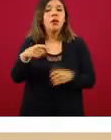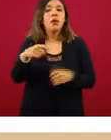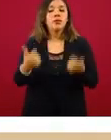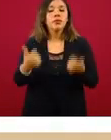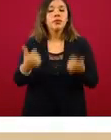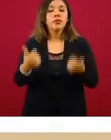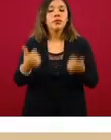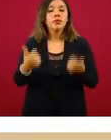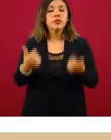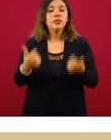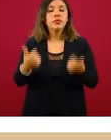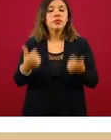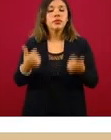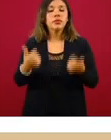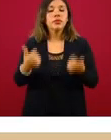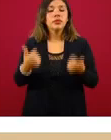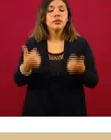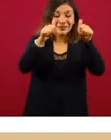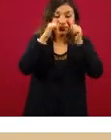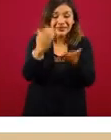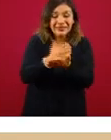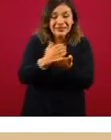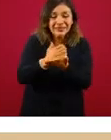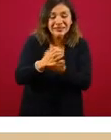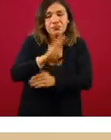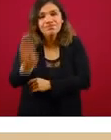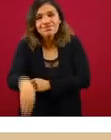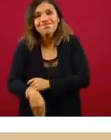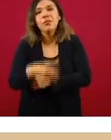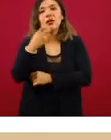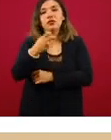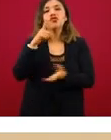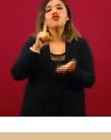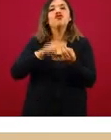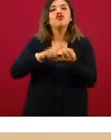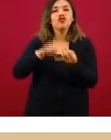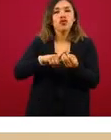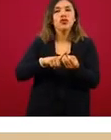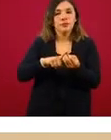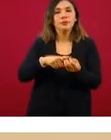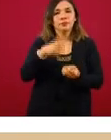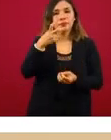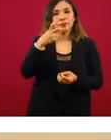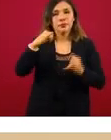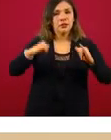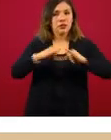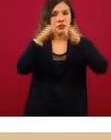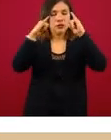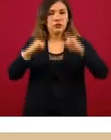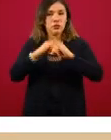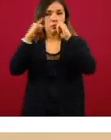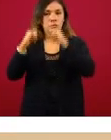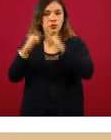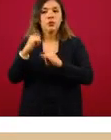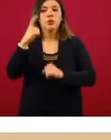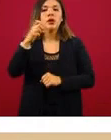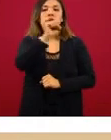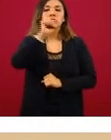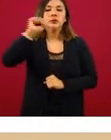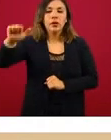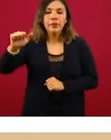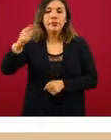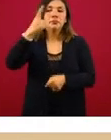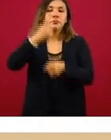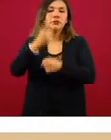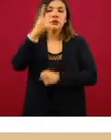que fallecieron, es decir, donde se le brindó los últimos días la atención y donde lamentablemente fallecieron. Secretaría de Salud